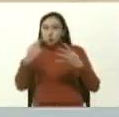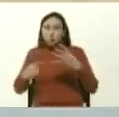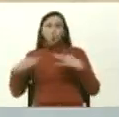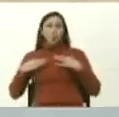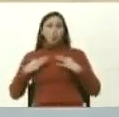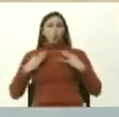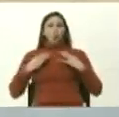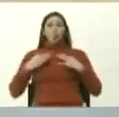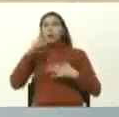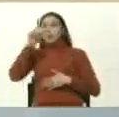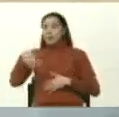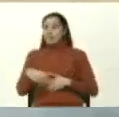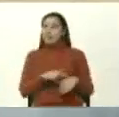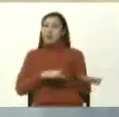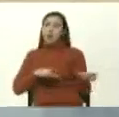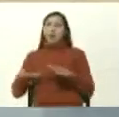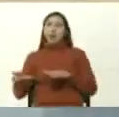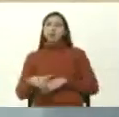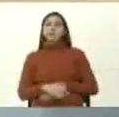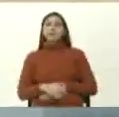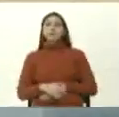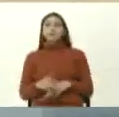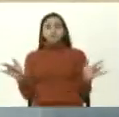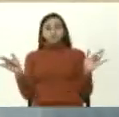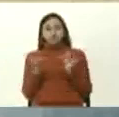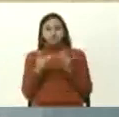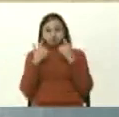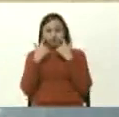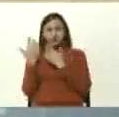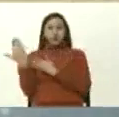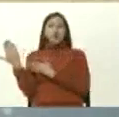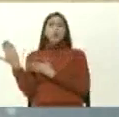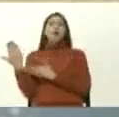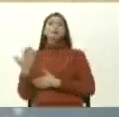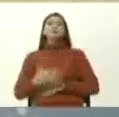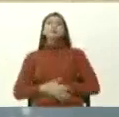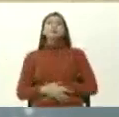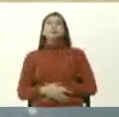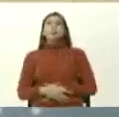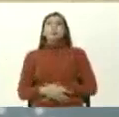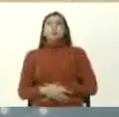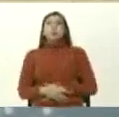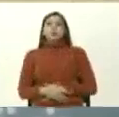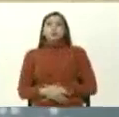uniformes. Así que vamos a darle el pase a Omar Prieto. Adelante, gobernador.